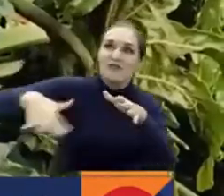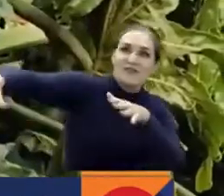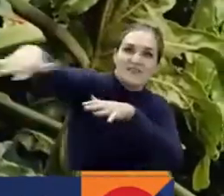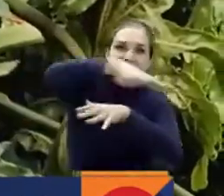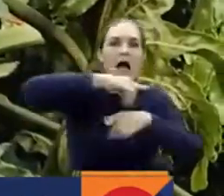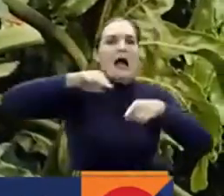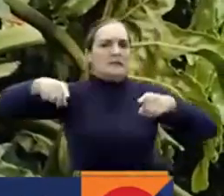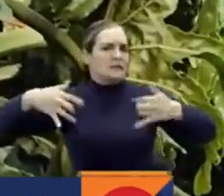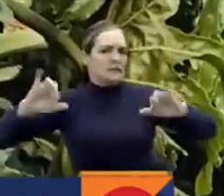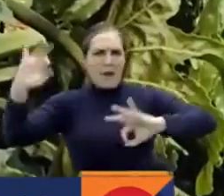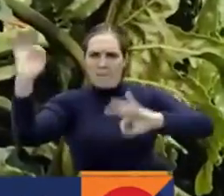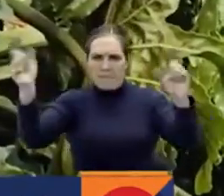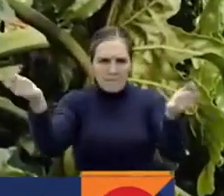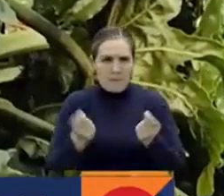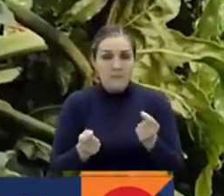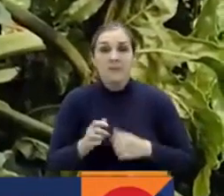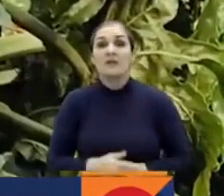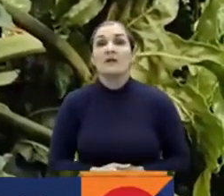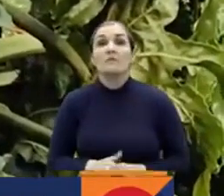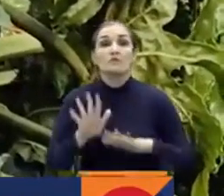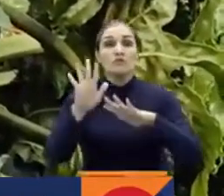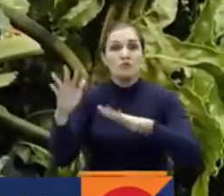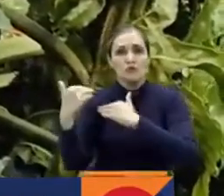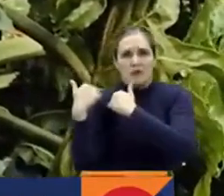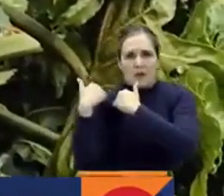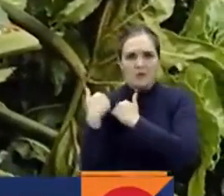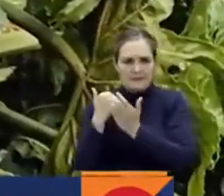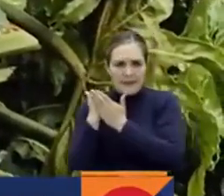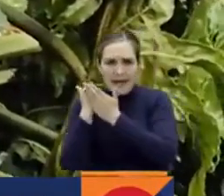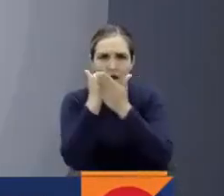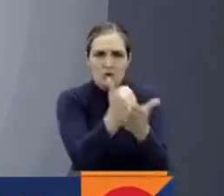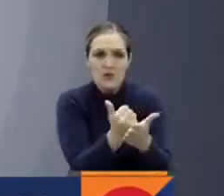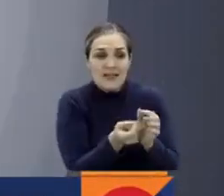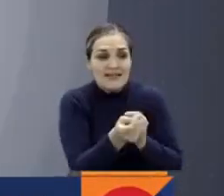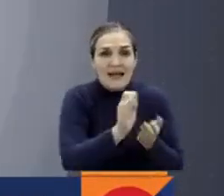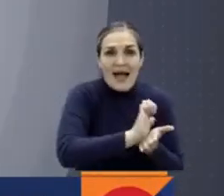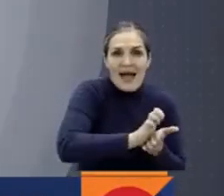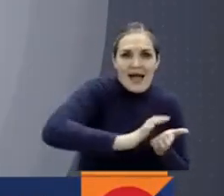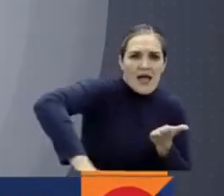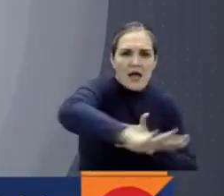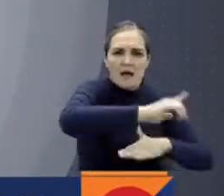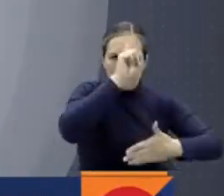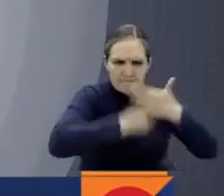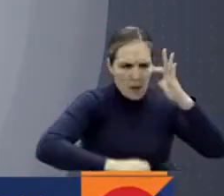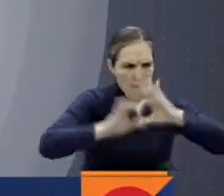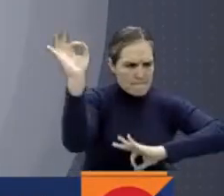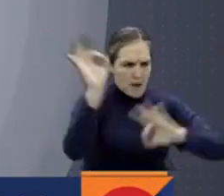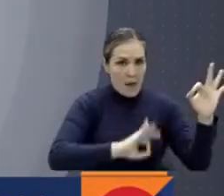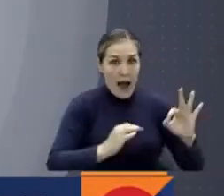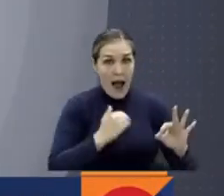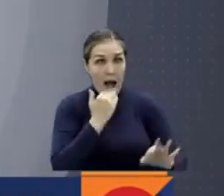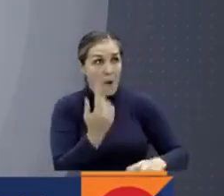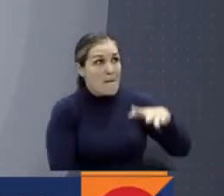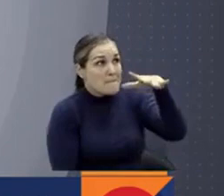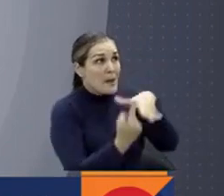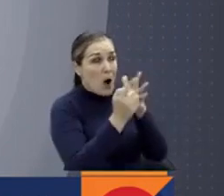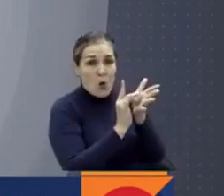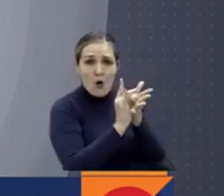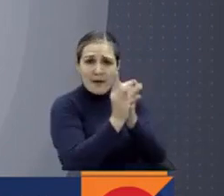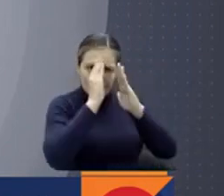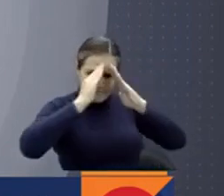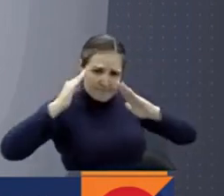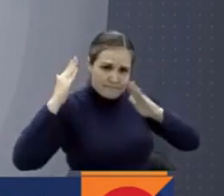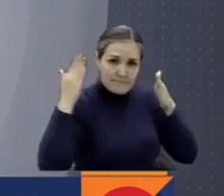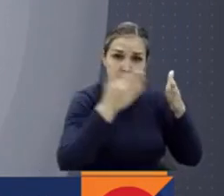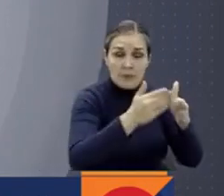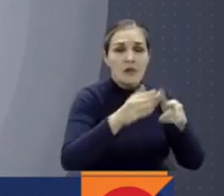Los organismos de socorro del área de influencia del volcán hacia el lado del eje cafetero continúan organizándose para hacerle frente a una eventual emergencia, así como